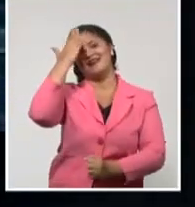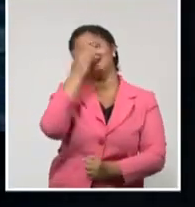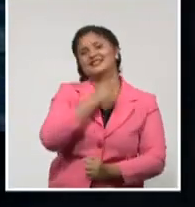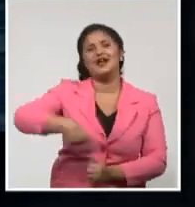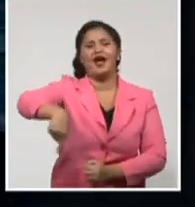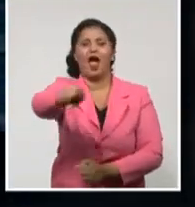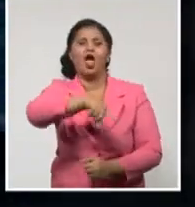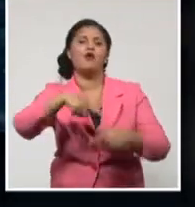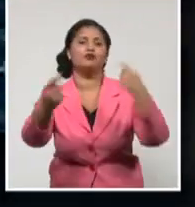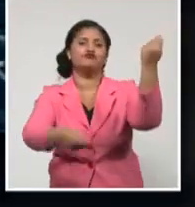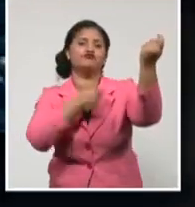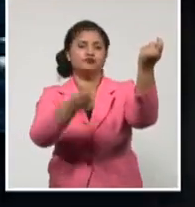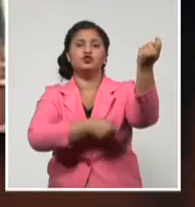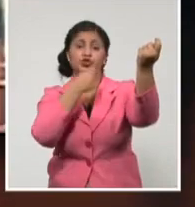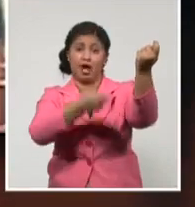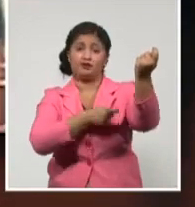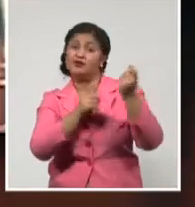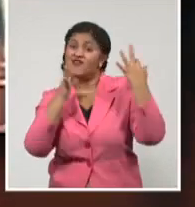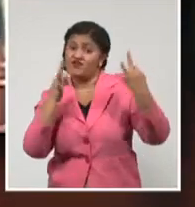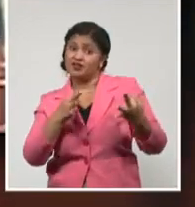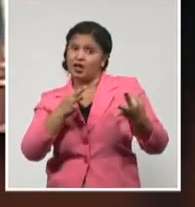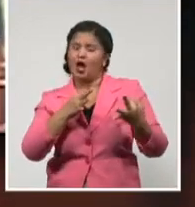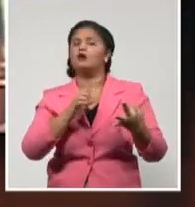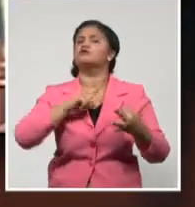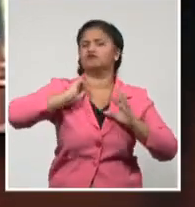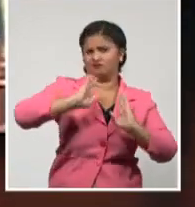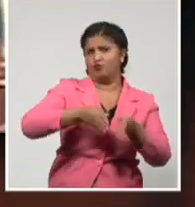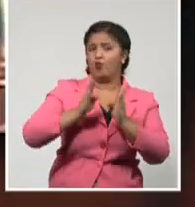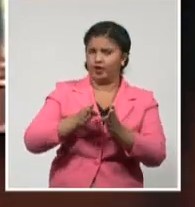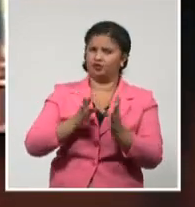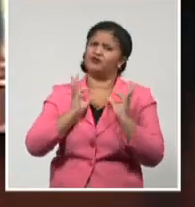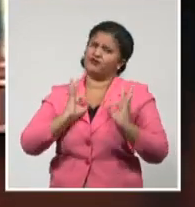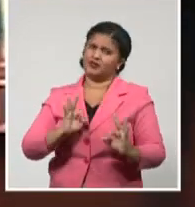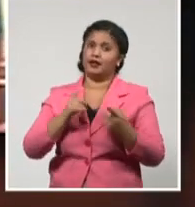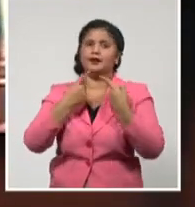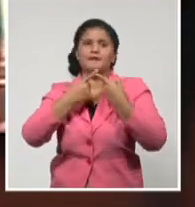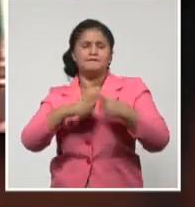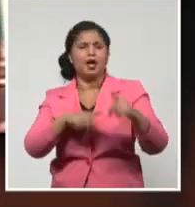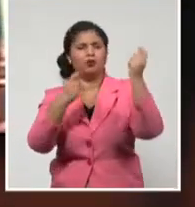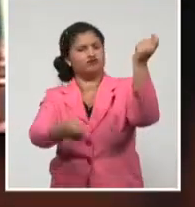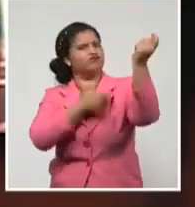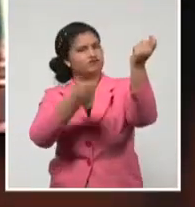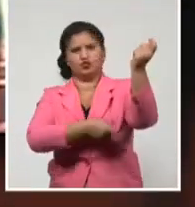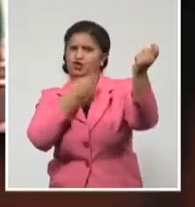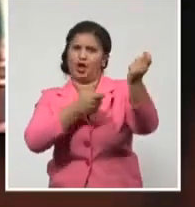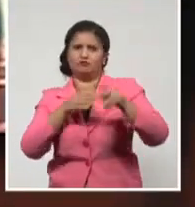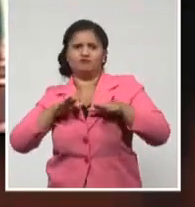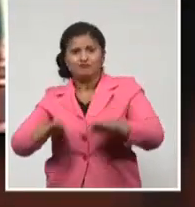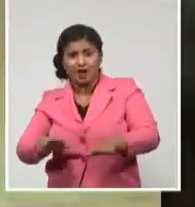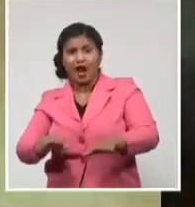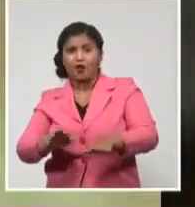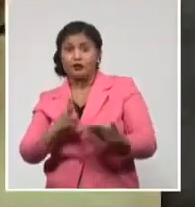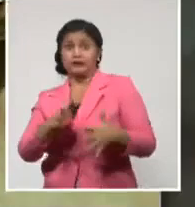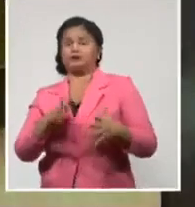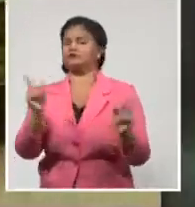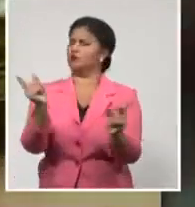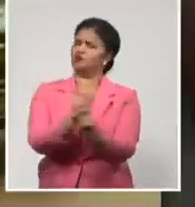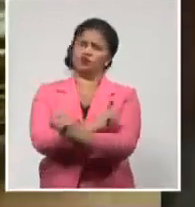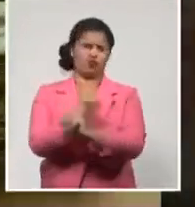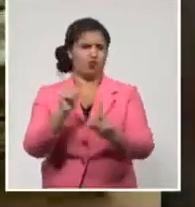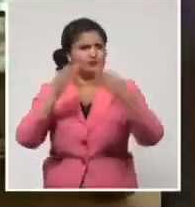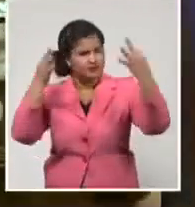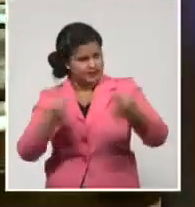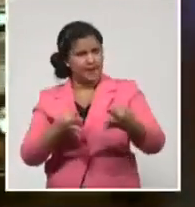que no sobrevivieron para ver la victoria porque las preguntaron con su sangre